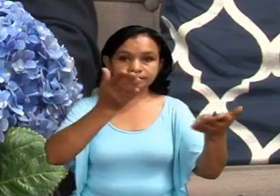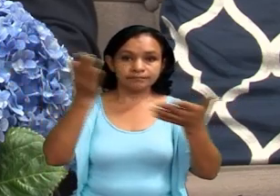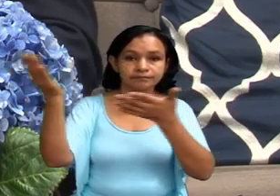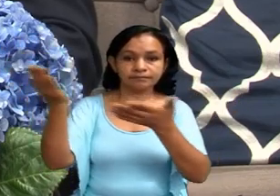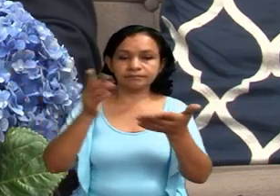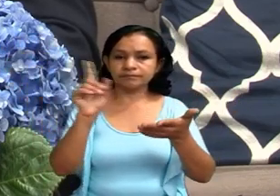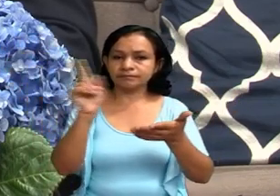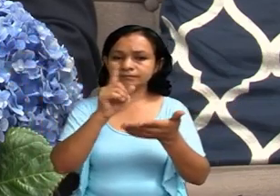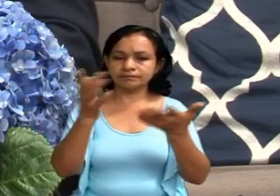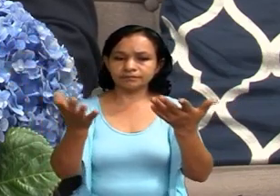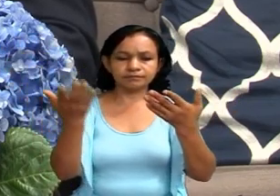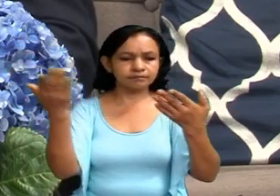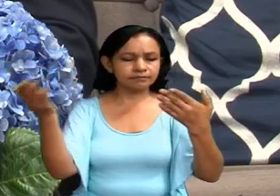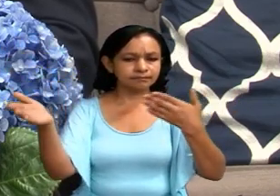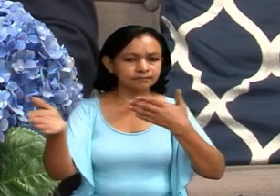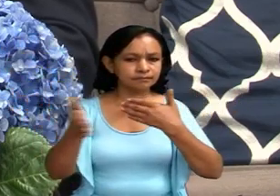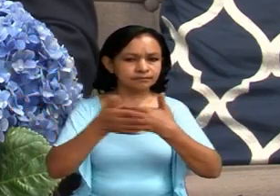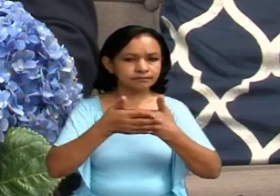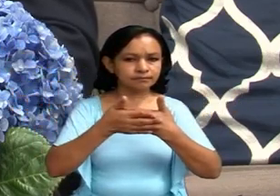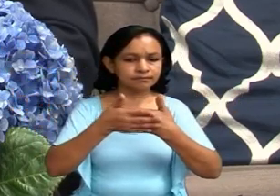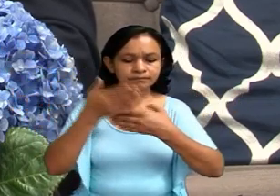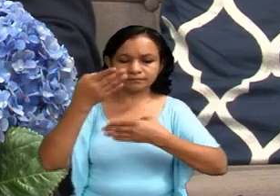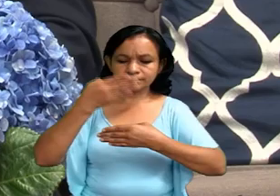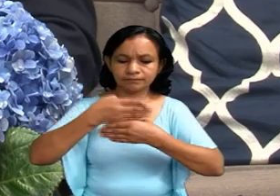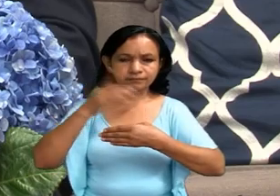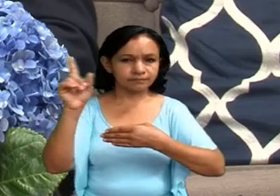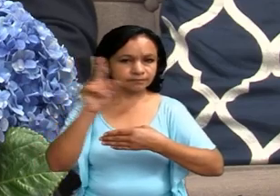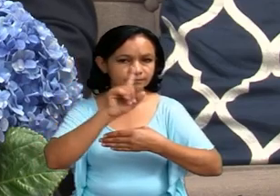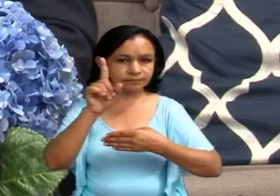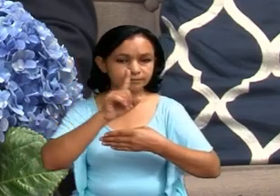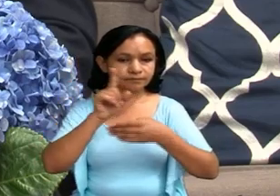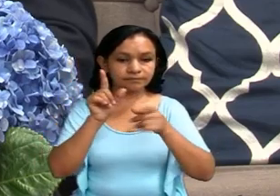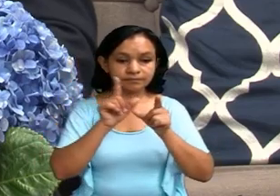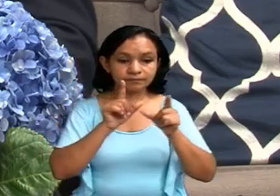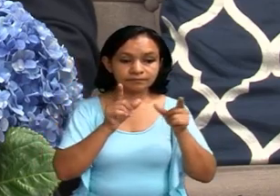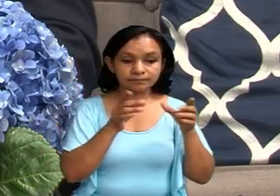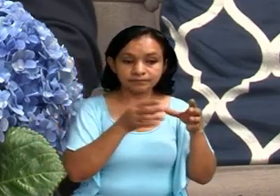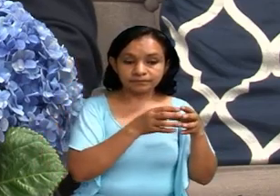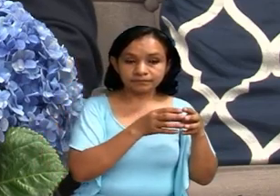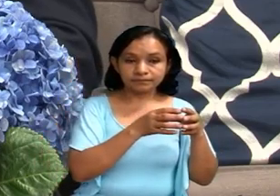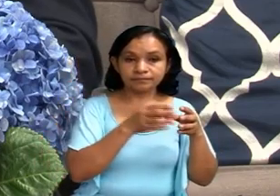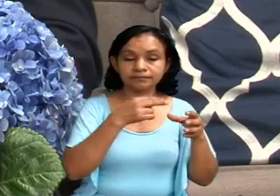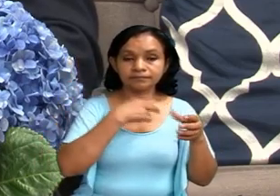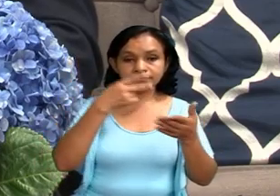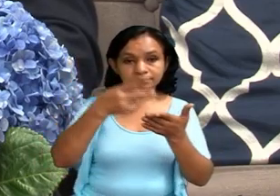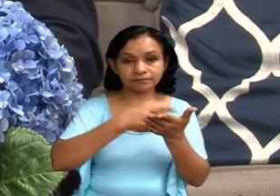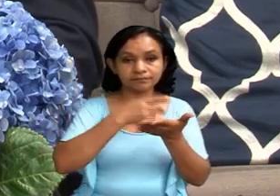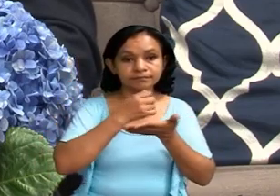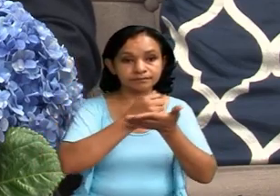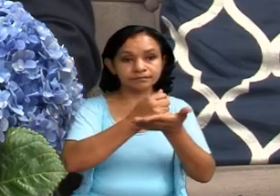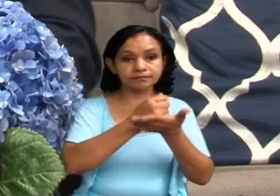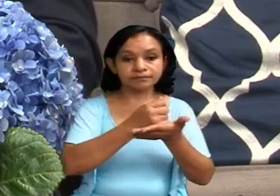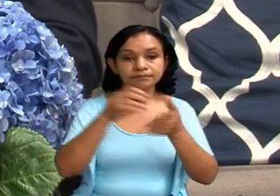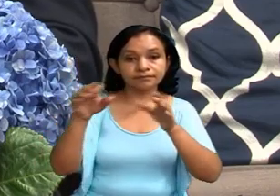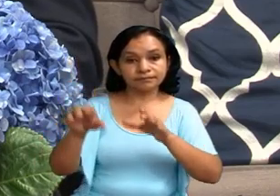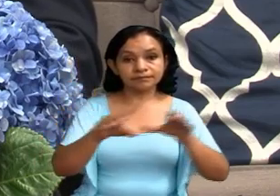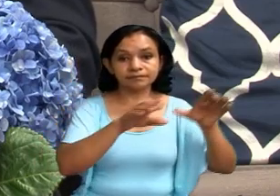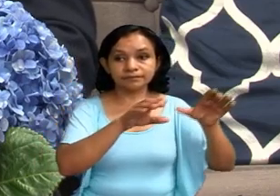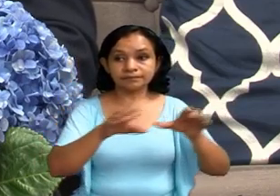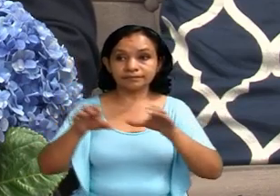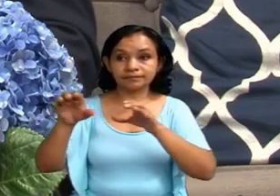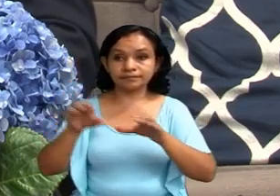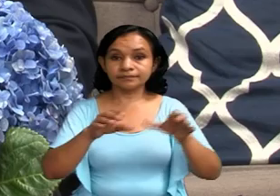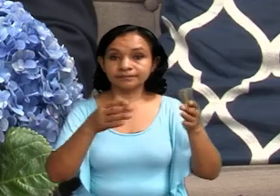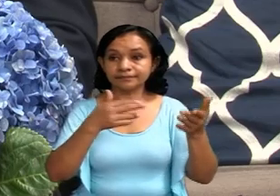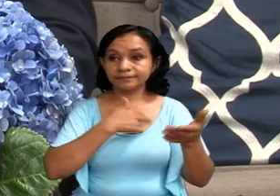quisimos cerrar completamente, sino aprovechar espacios que nos da la compañía que está a cargo del proyecto para hacer algunas actividades. Por eso